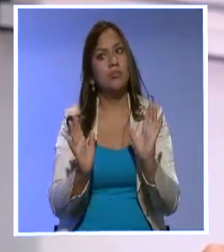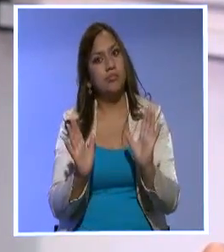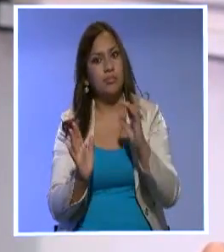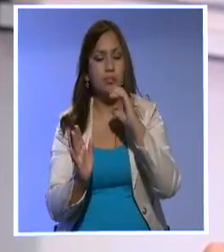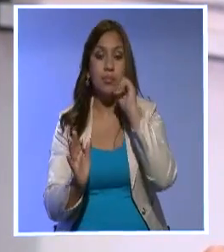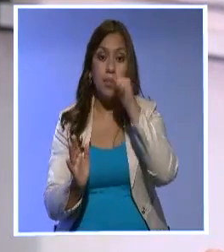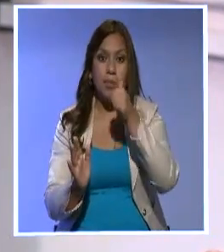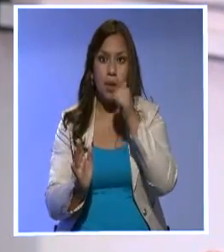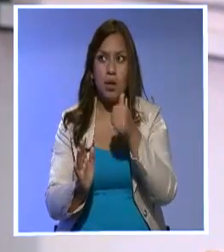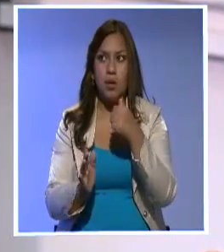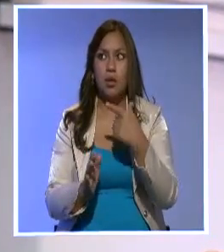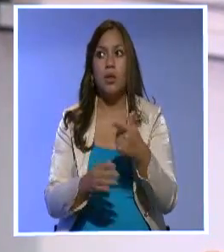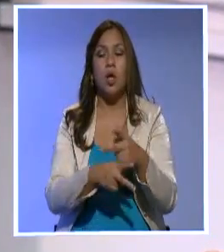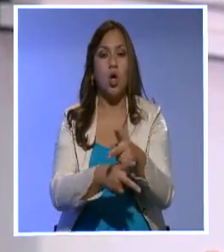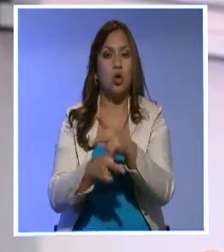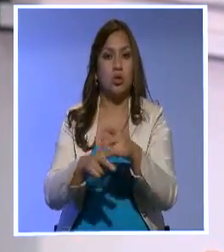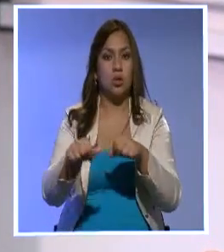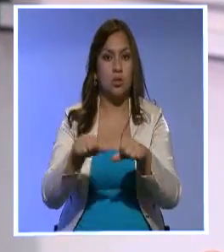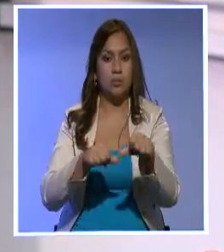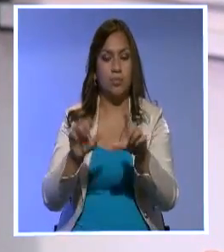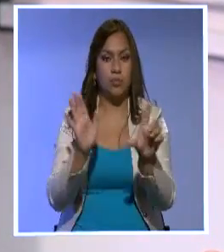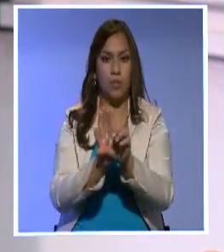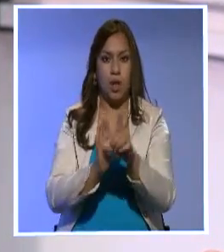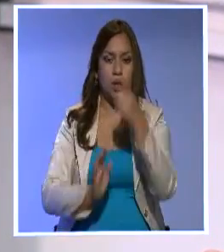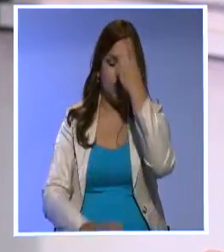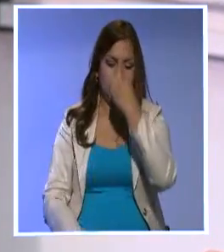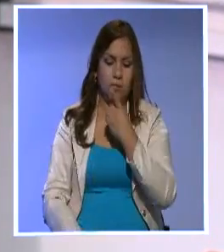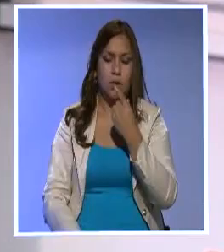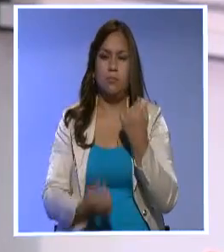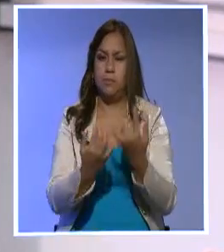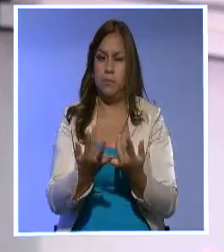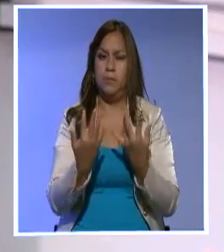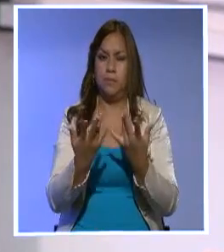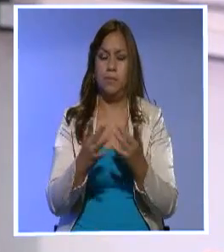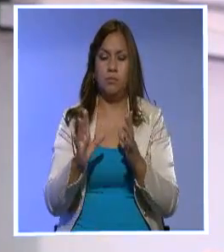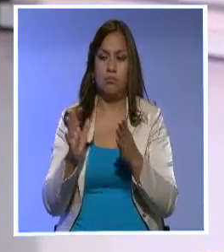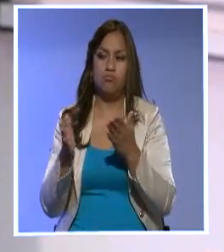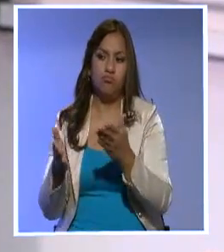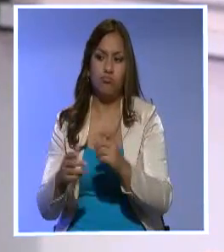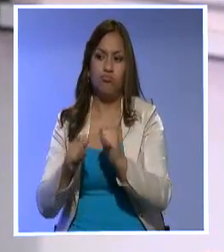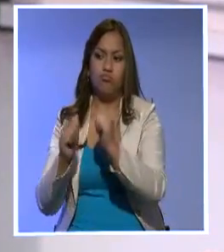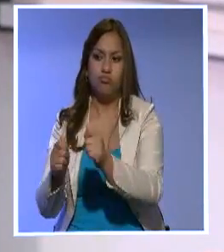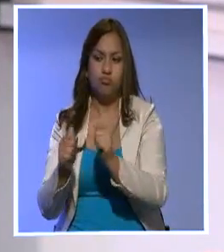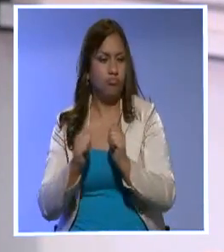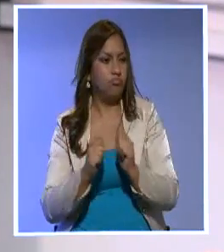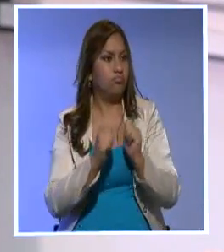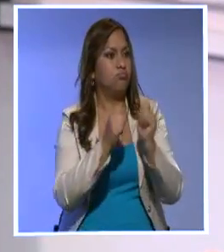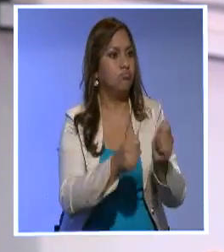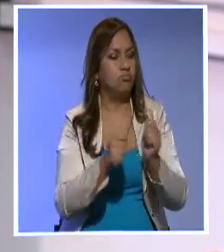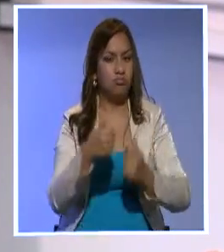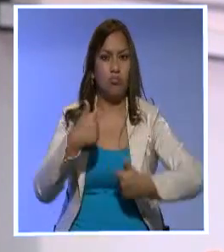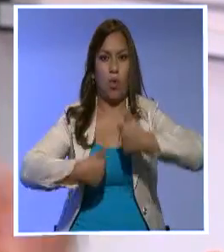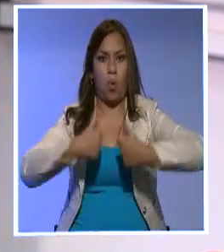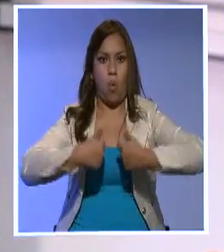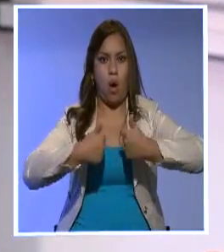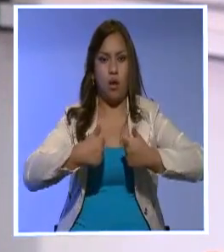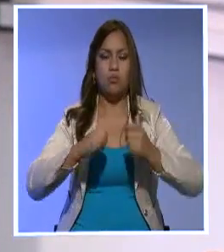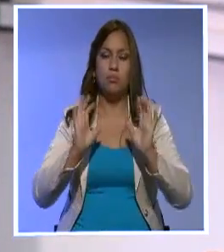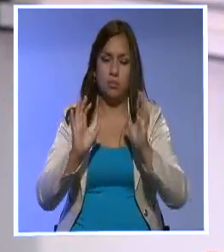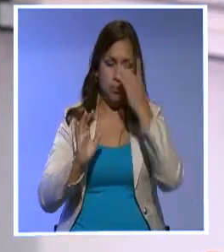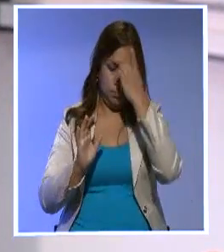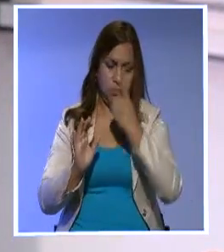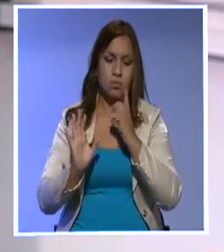el día de mañana en el consejo de administración legislativa pero en todo caso vamos a darle tratamiento y como su envío fue